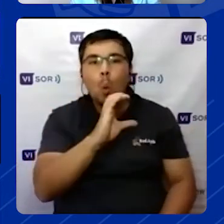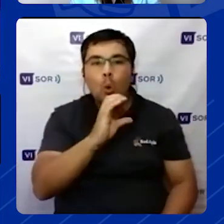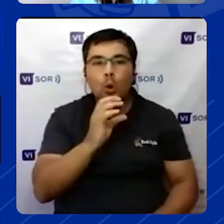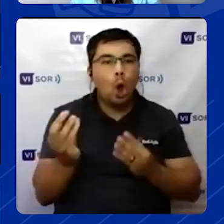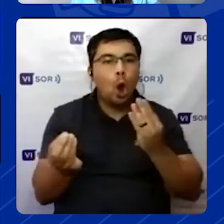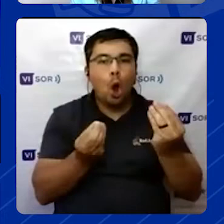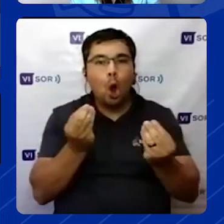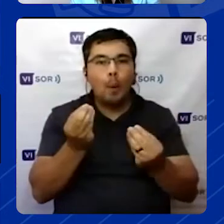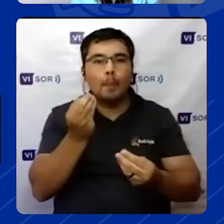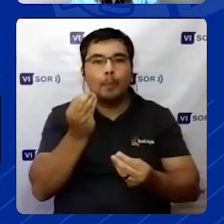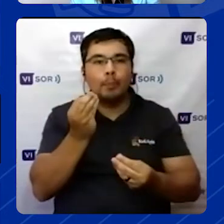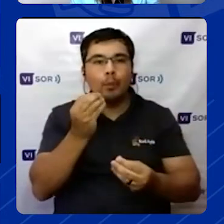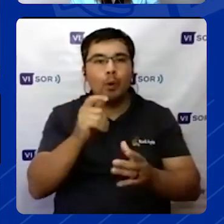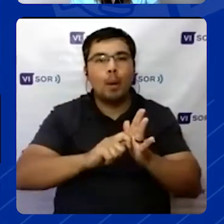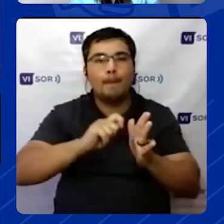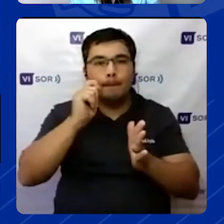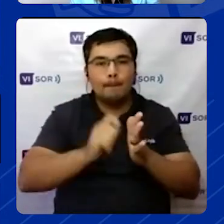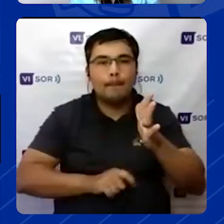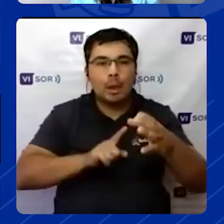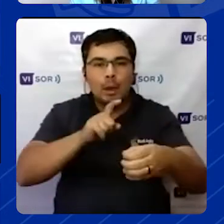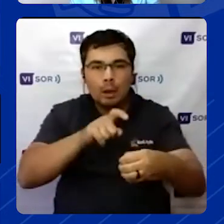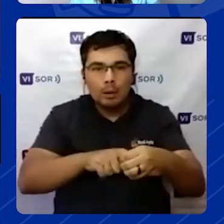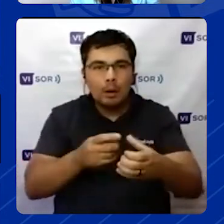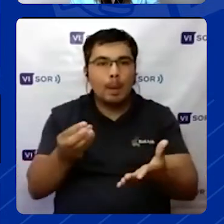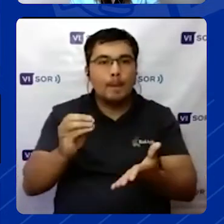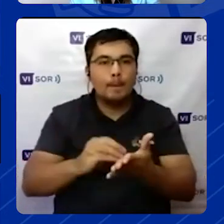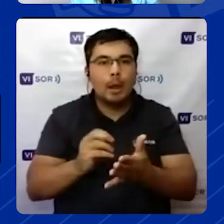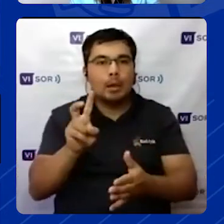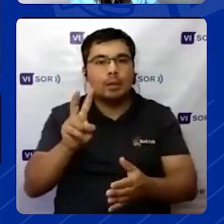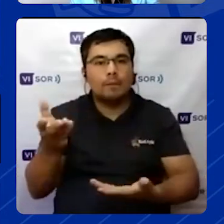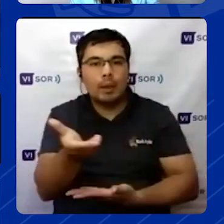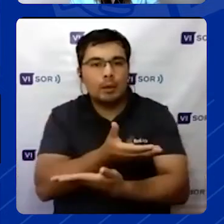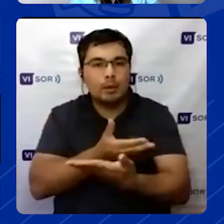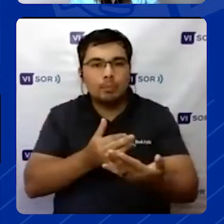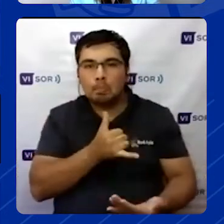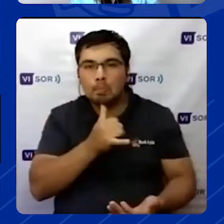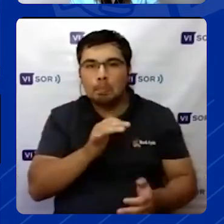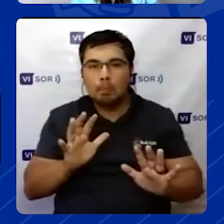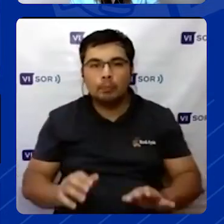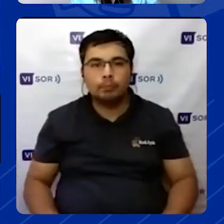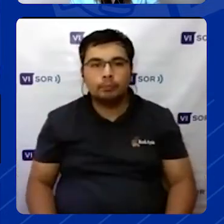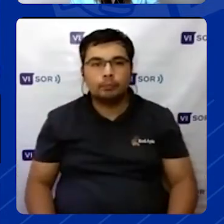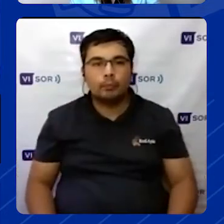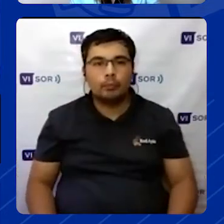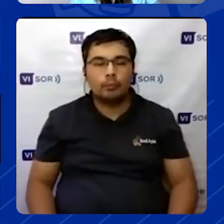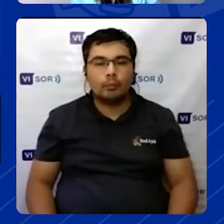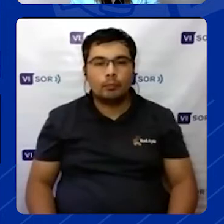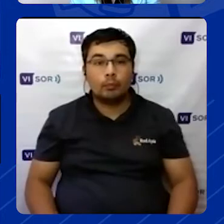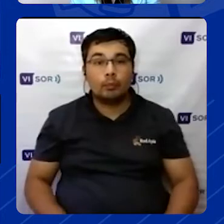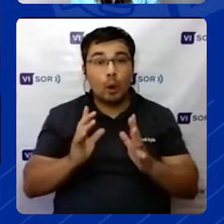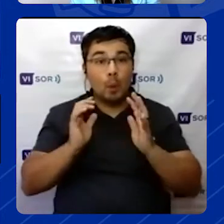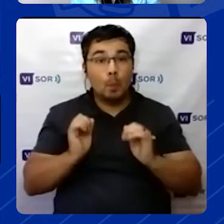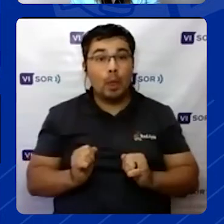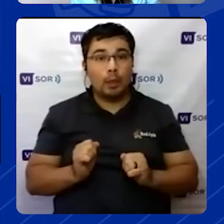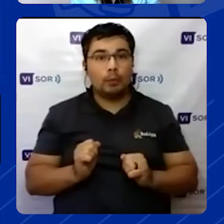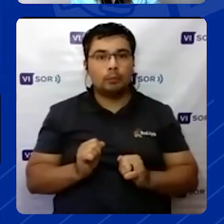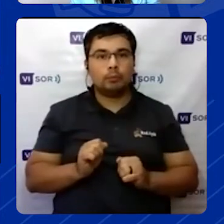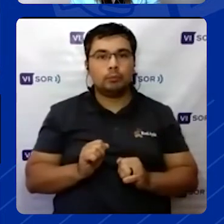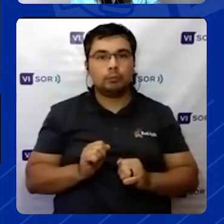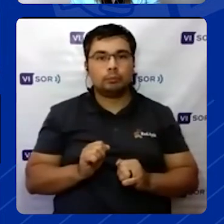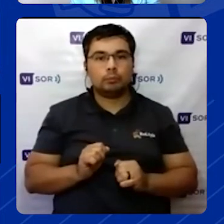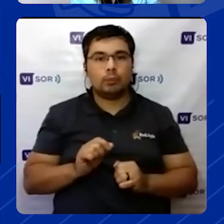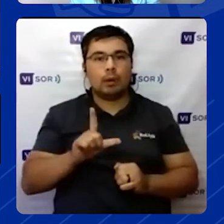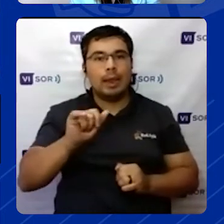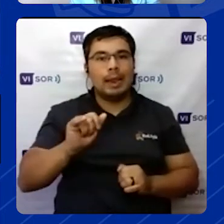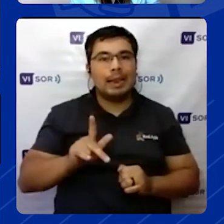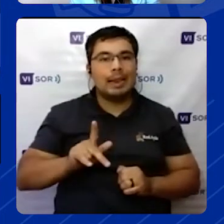curso, si van a haber más versiones, ese tipo de preguntas han llegado. Podemos quizás copiar el, no sé cómo se hace, pero copiar el link, que hay